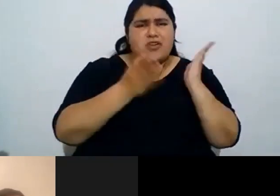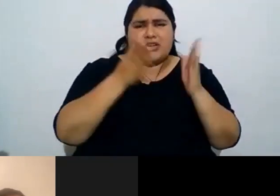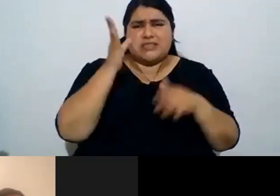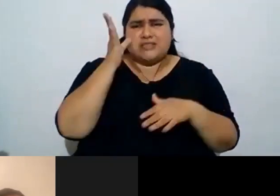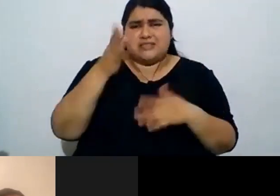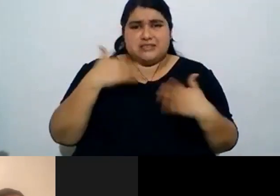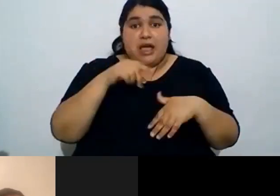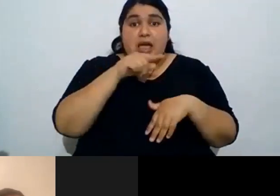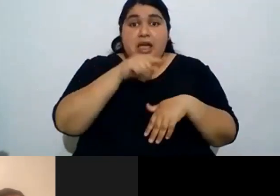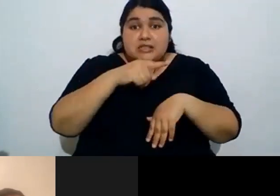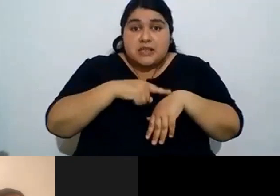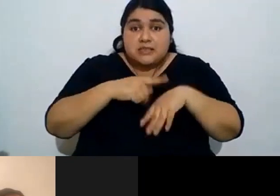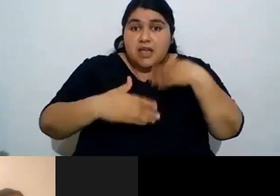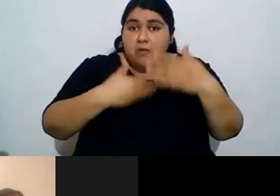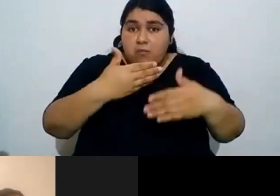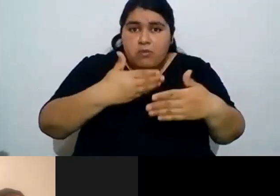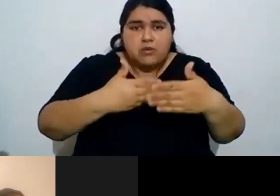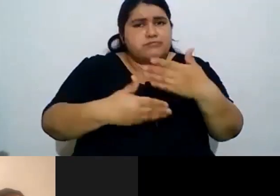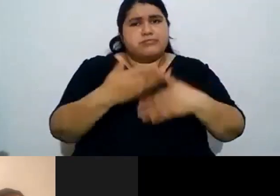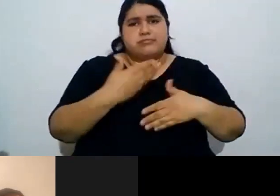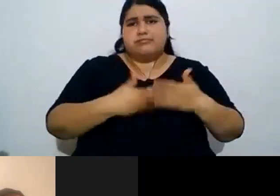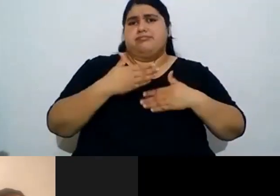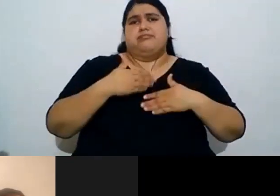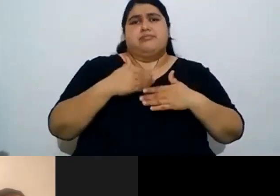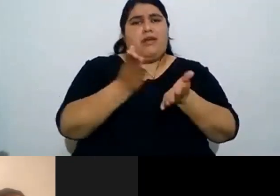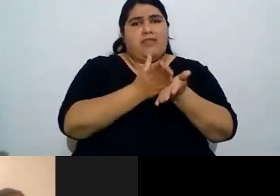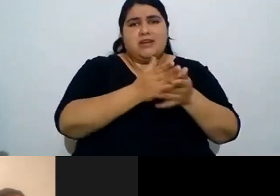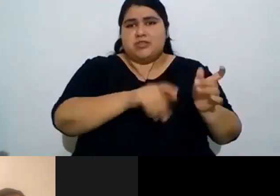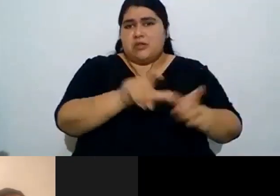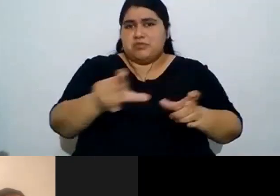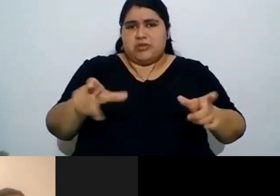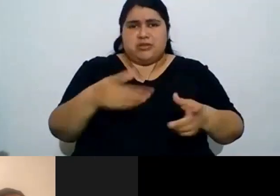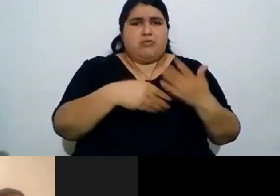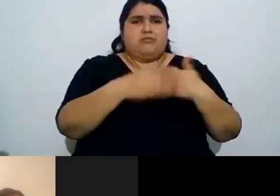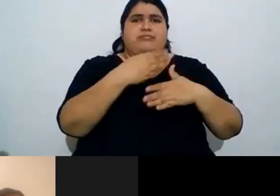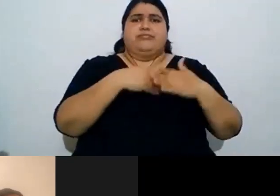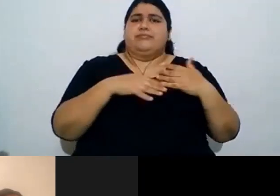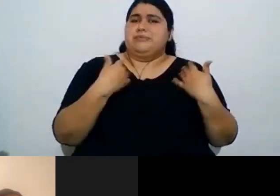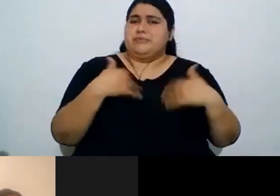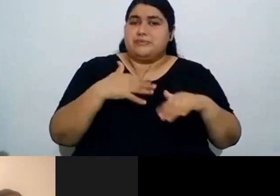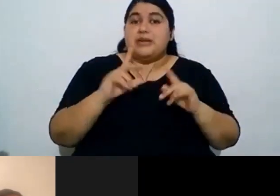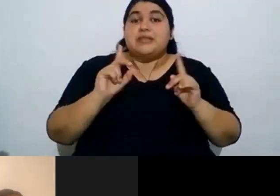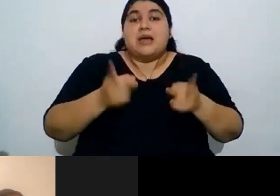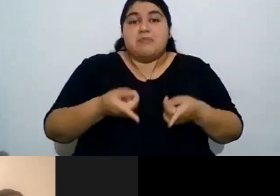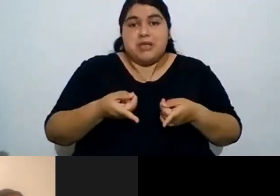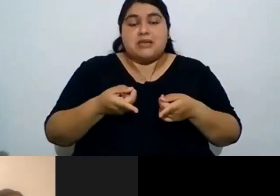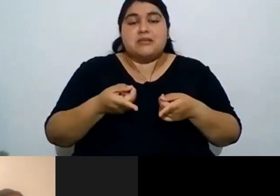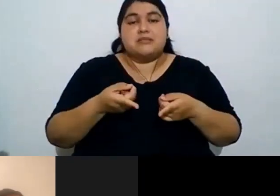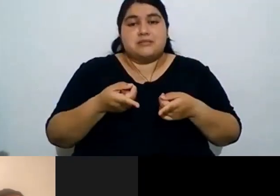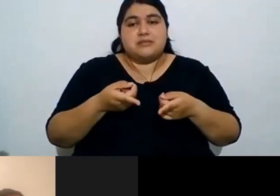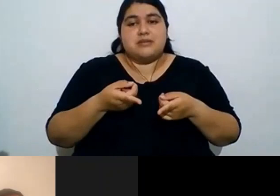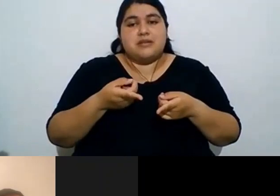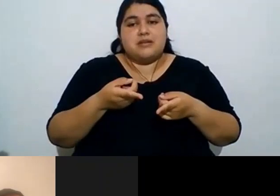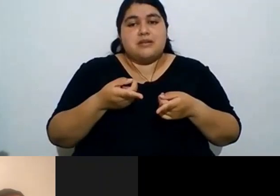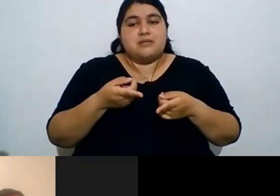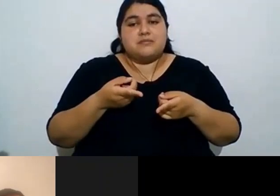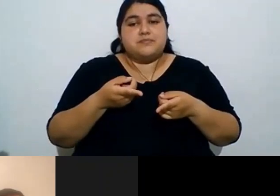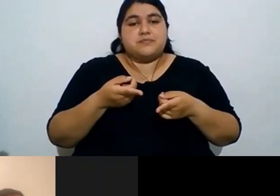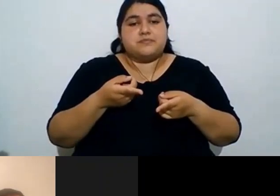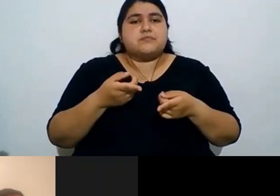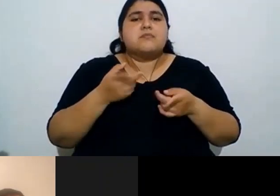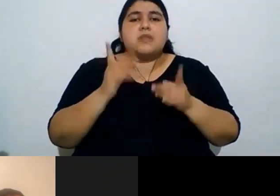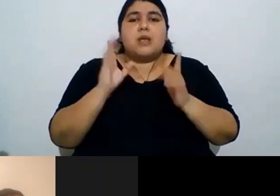retrase los derechos de las personas con discapacidad, pero sobre todo también haya una